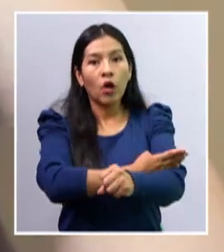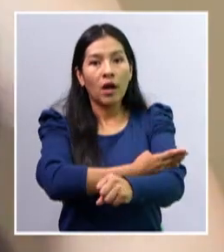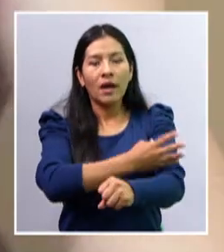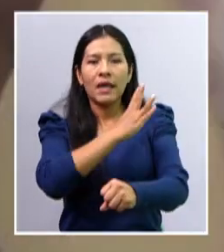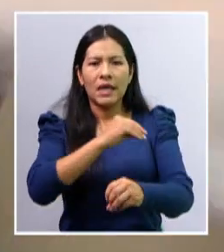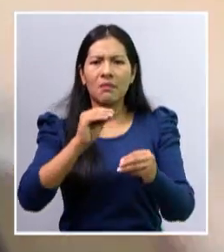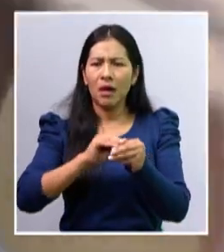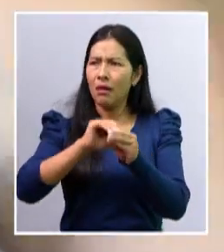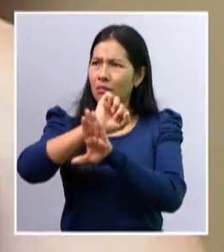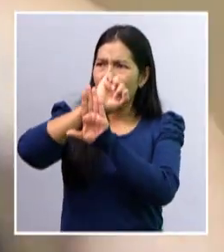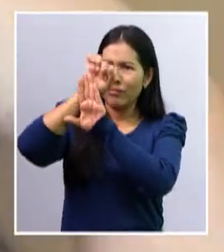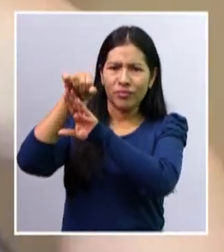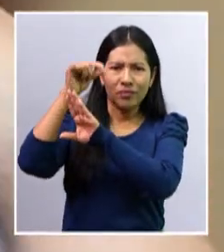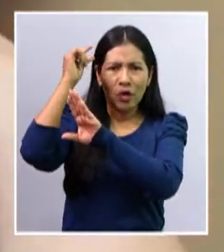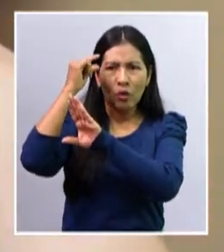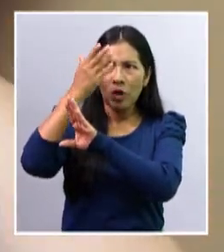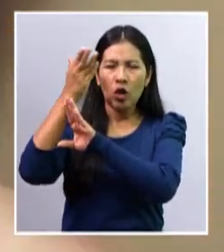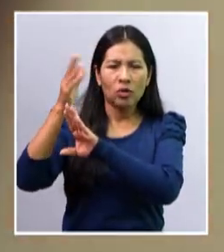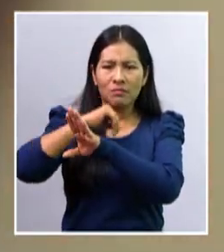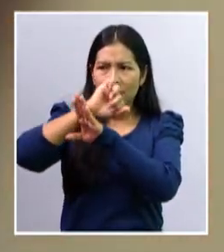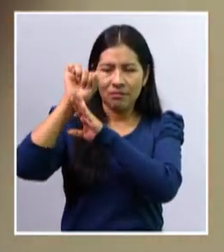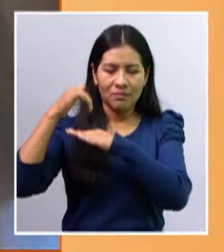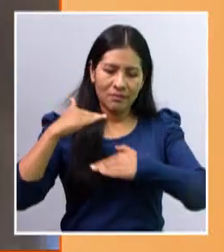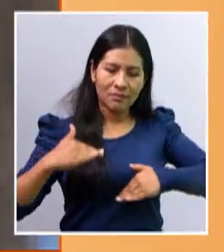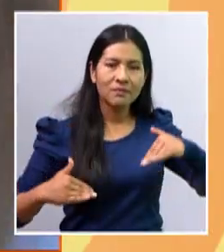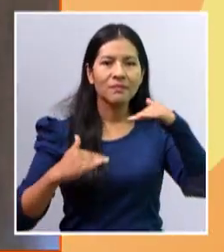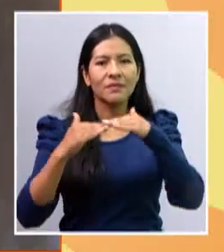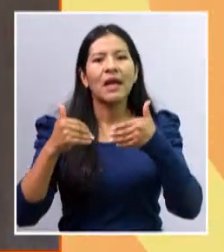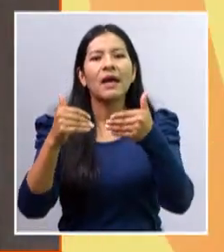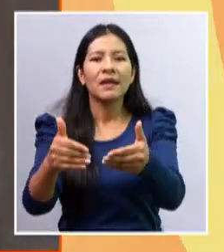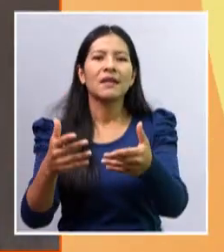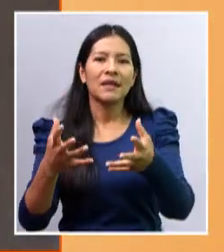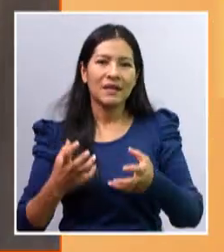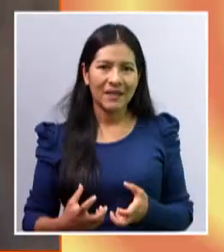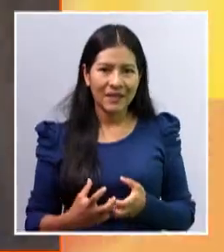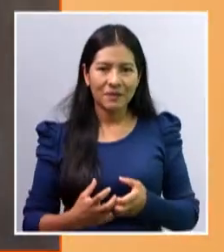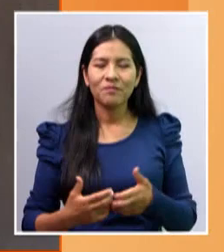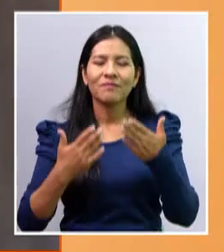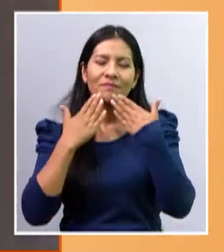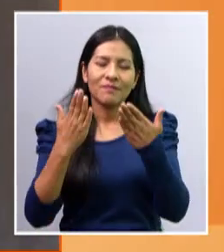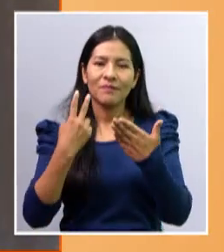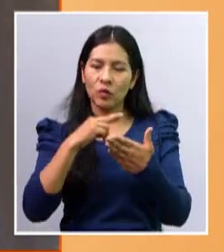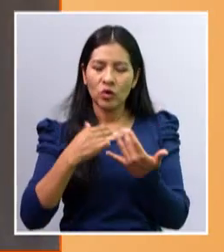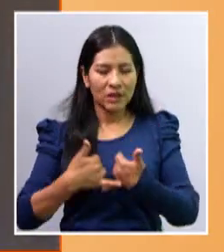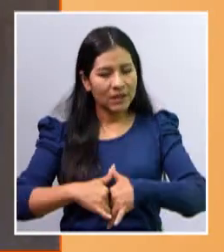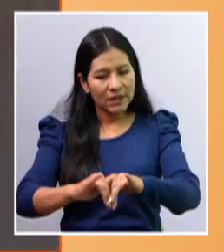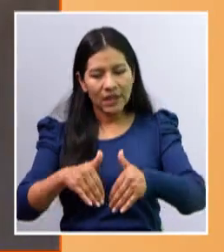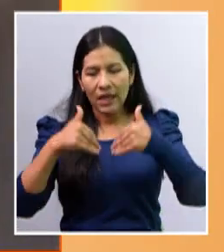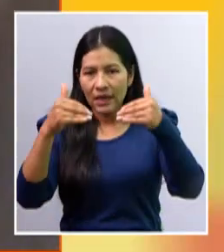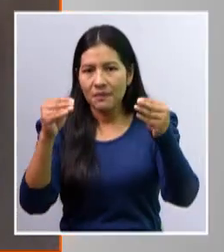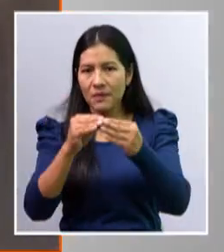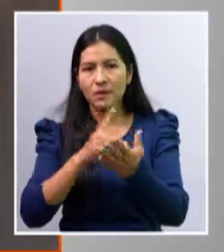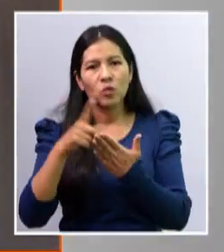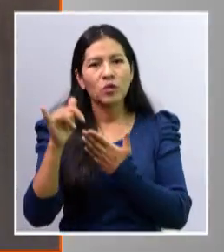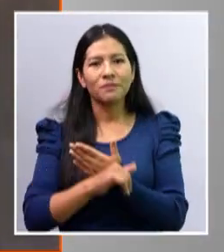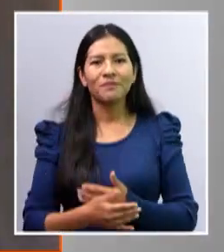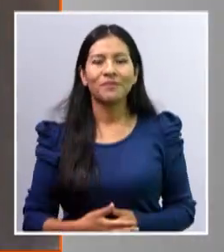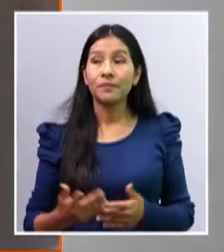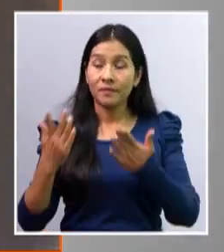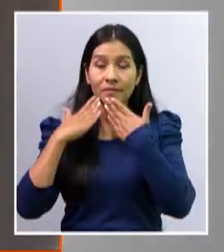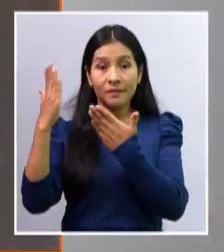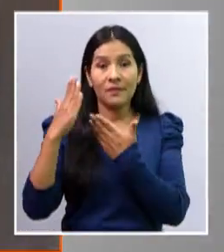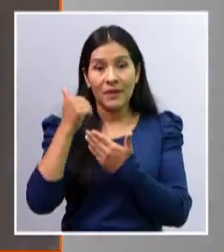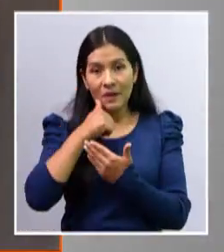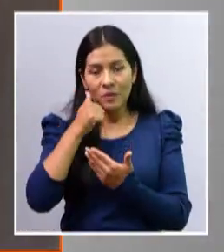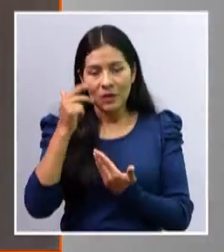al gobierno y salir adelante Muchas gracias por el espacio y de verdad que sigamos adelante con todos estos proyectos Muchísimas gracias